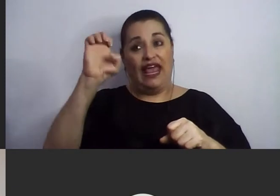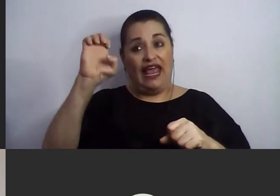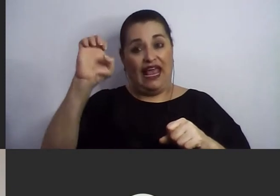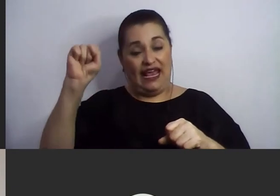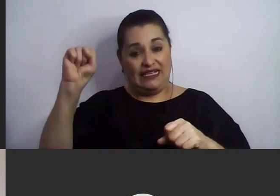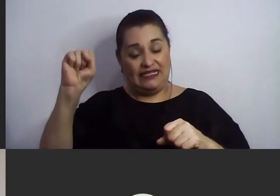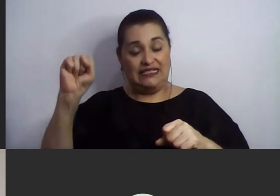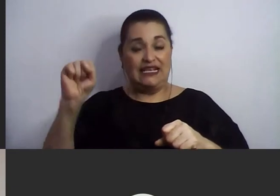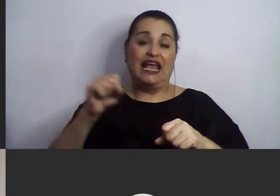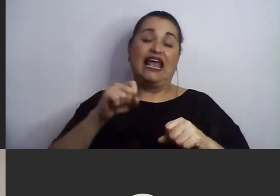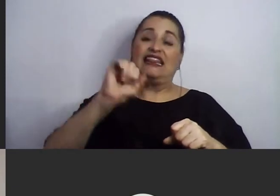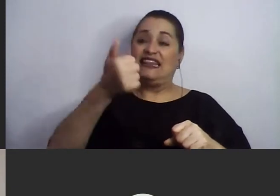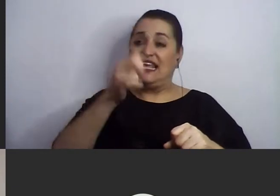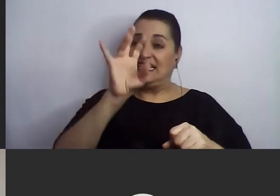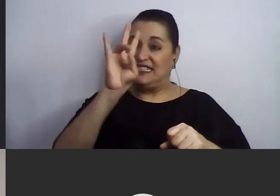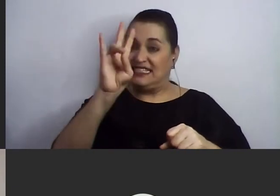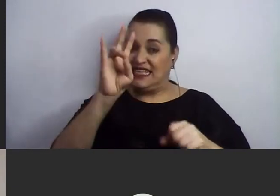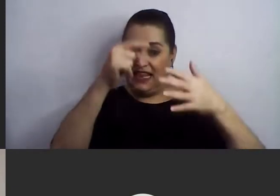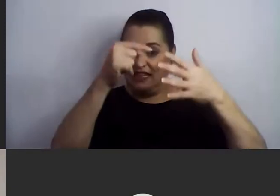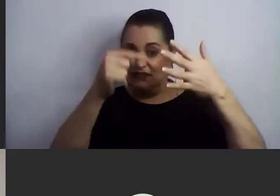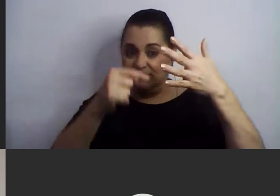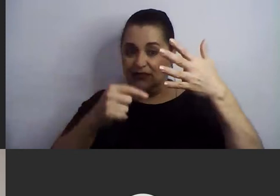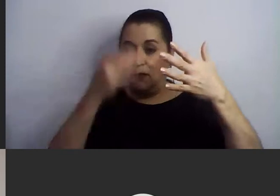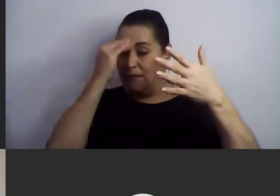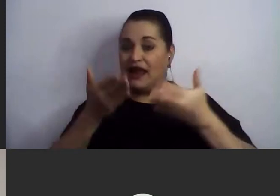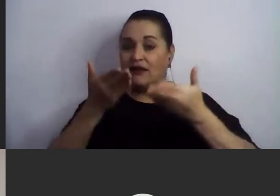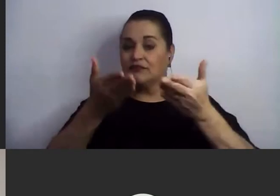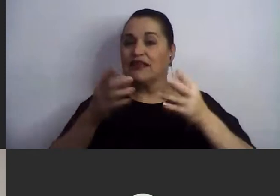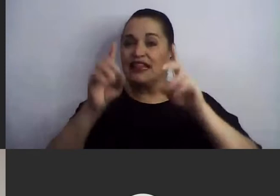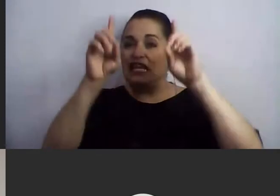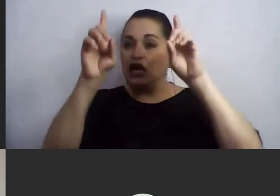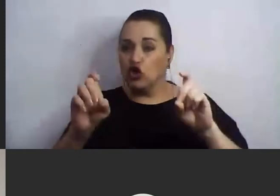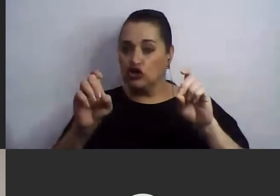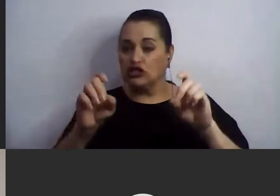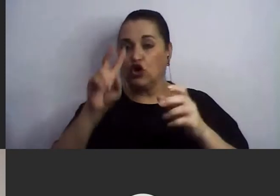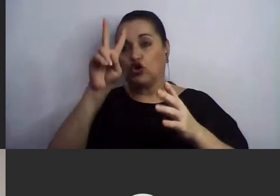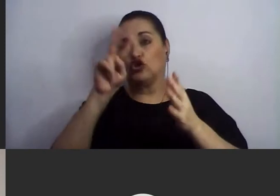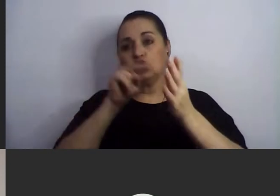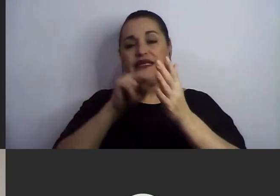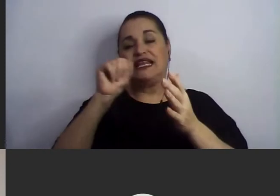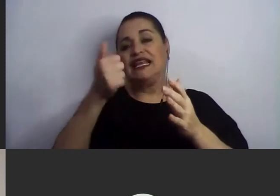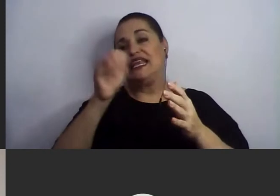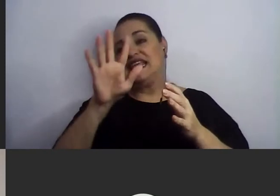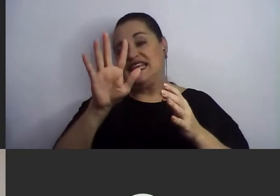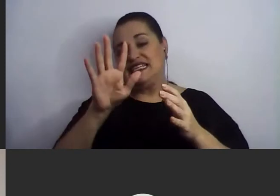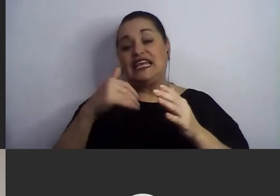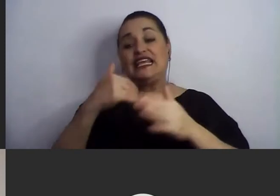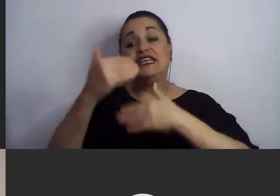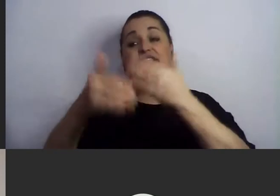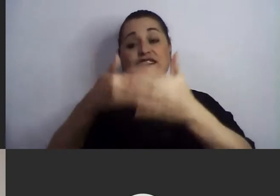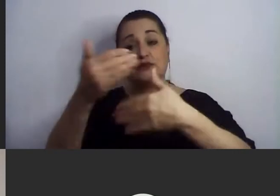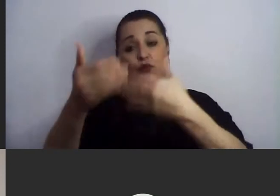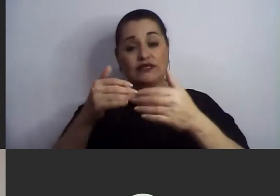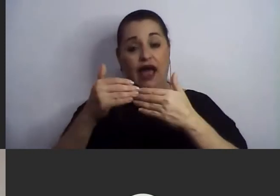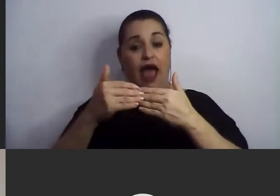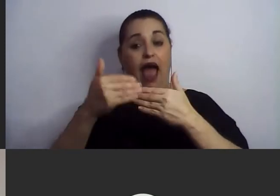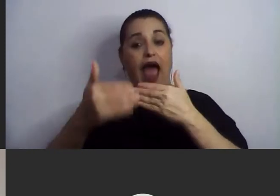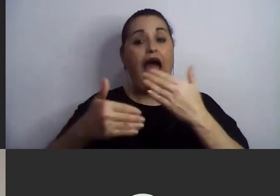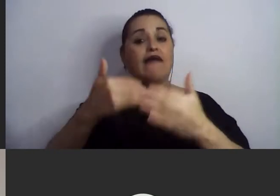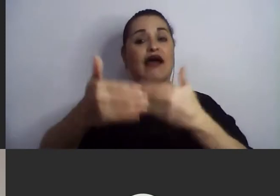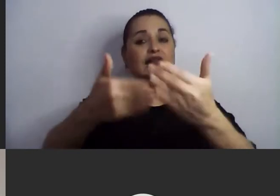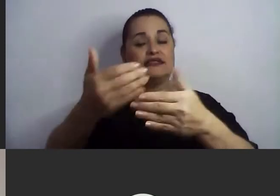como les decía para generar una especie de diagnóstico en el 2015 y posible y posteriormente avances en la